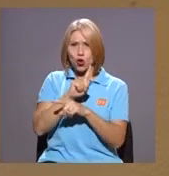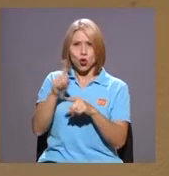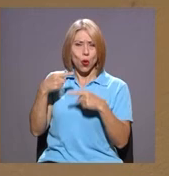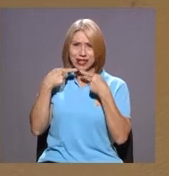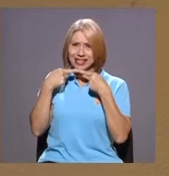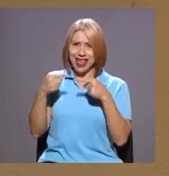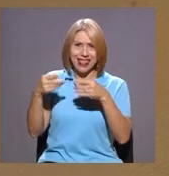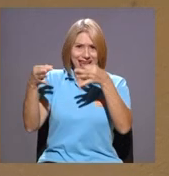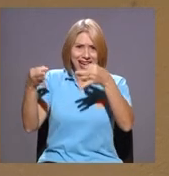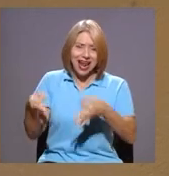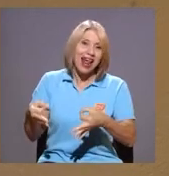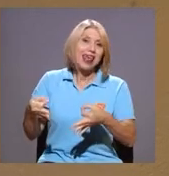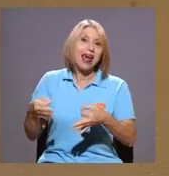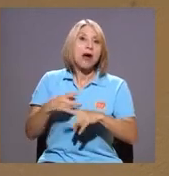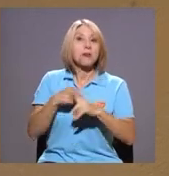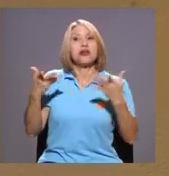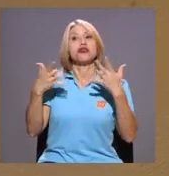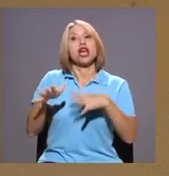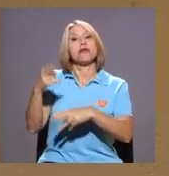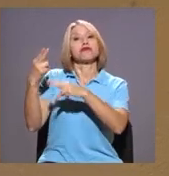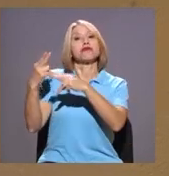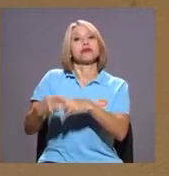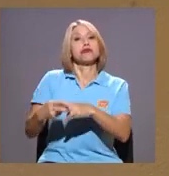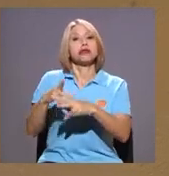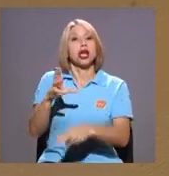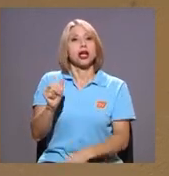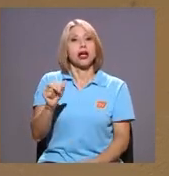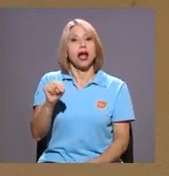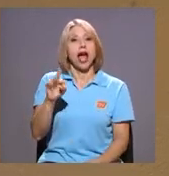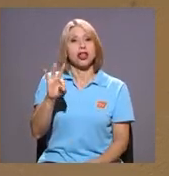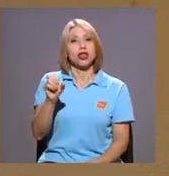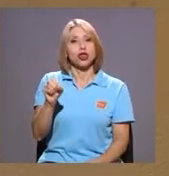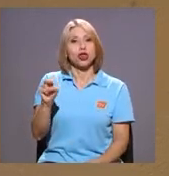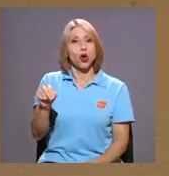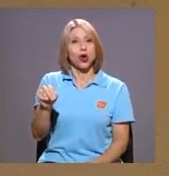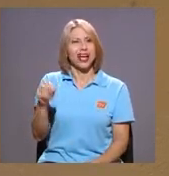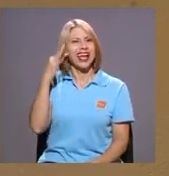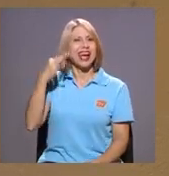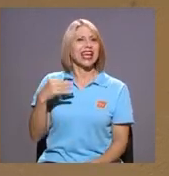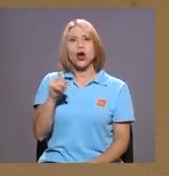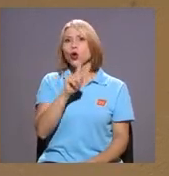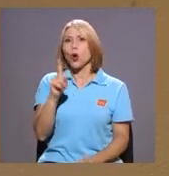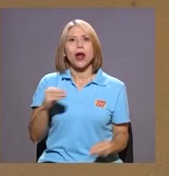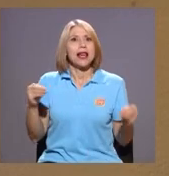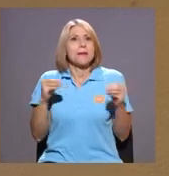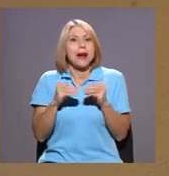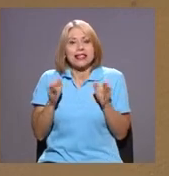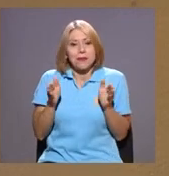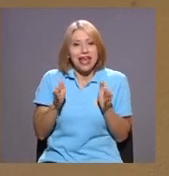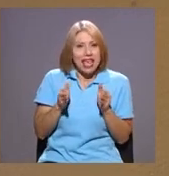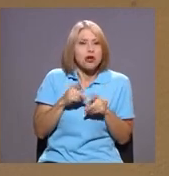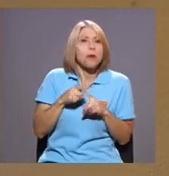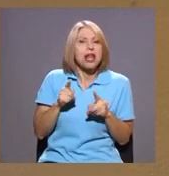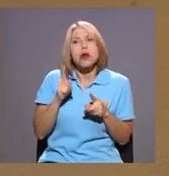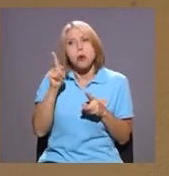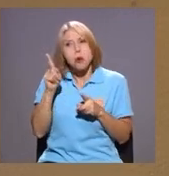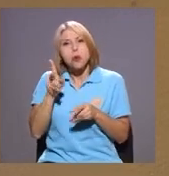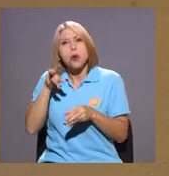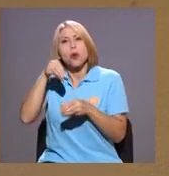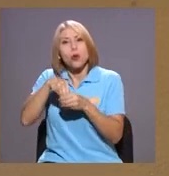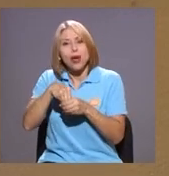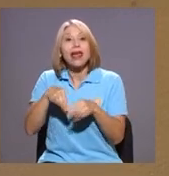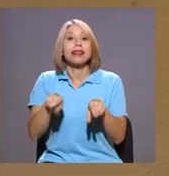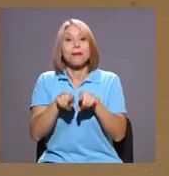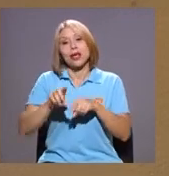explícitamente, lo hicieron cantón, entonces hay un cantón, creo que no es el más pequeño, pero es uno de los más pequeños, y luego hay cantones como